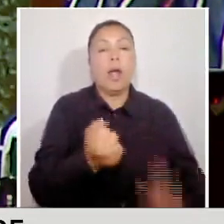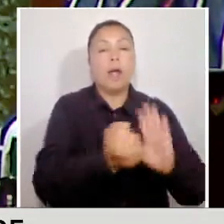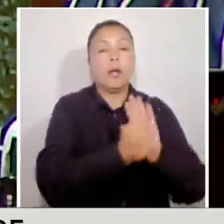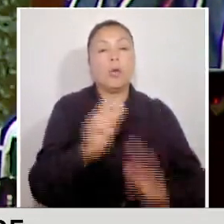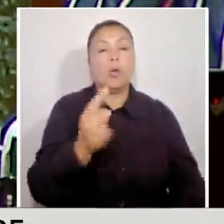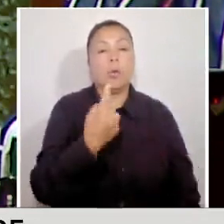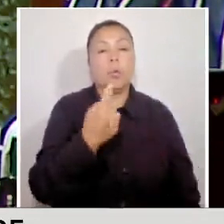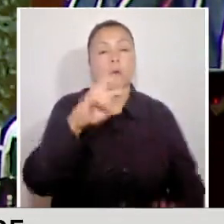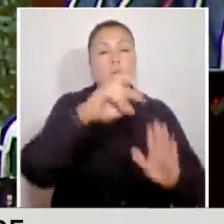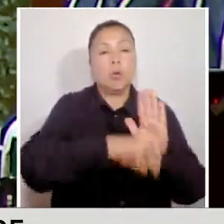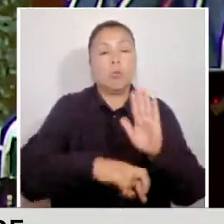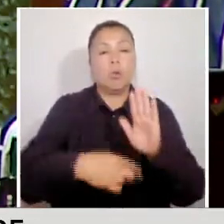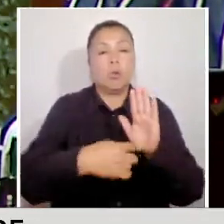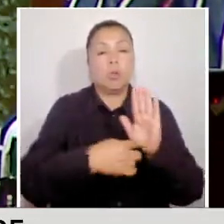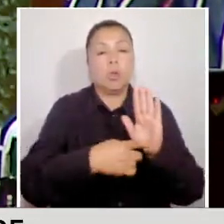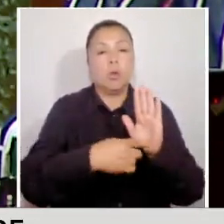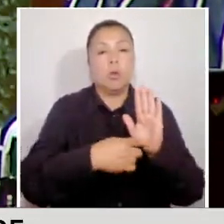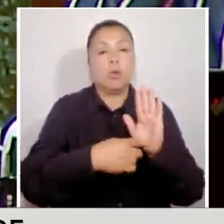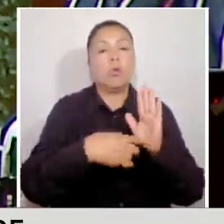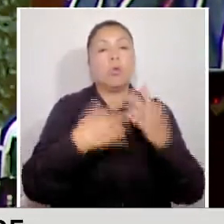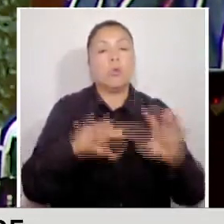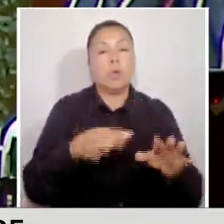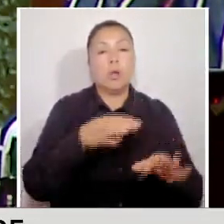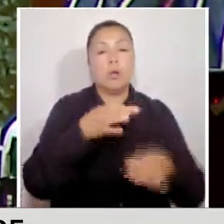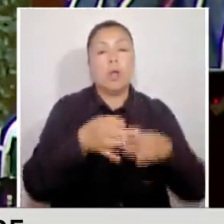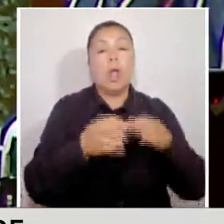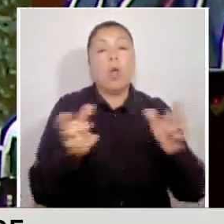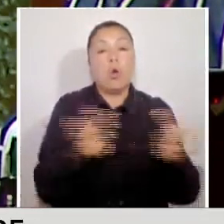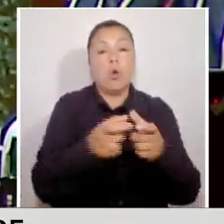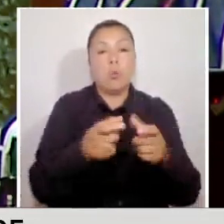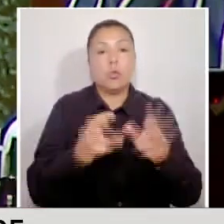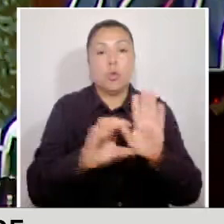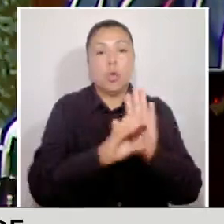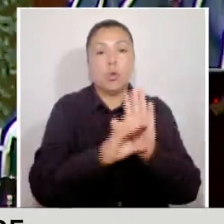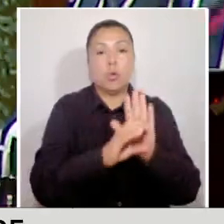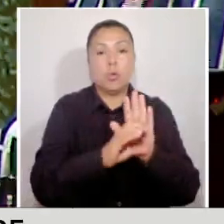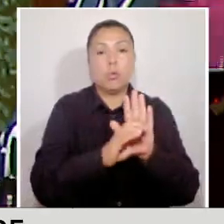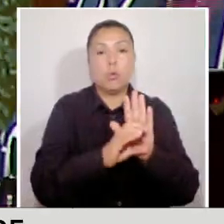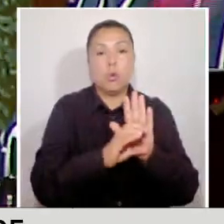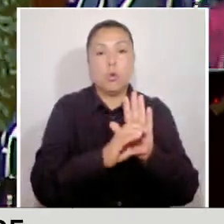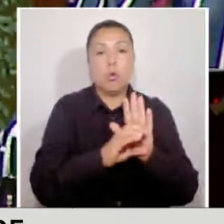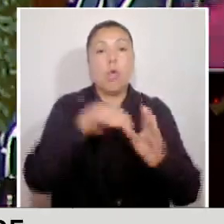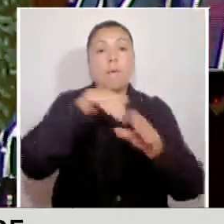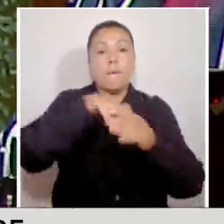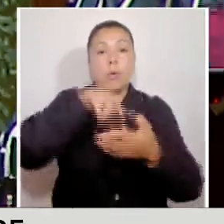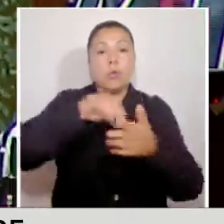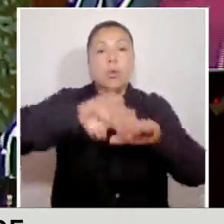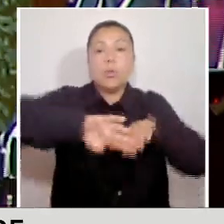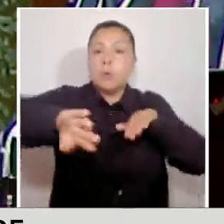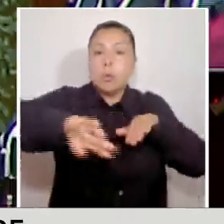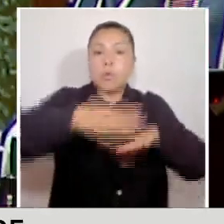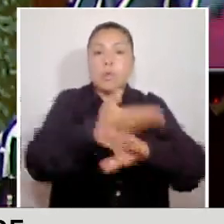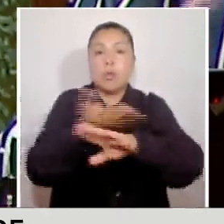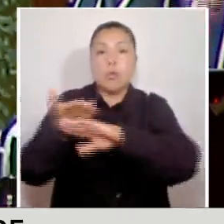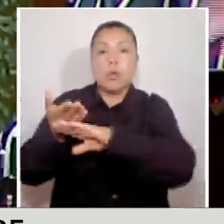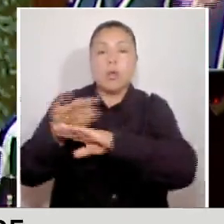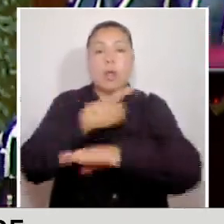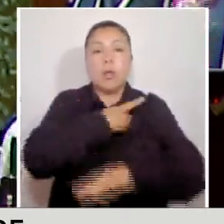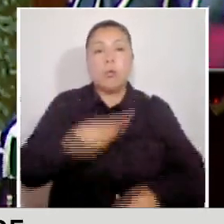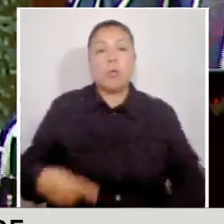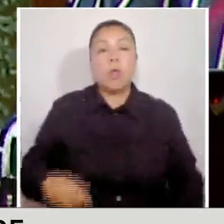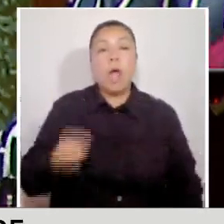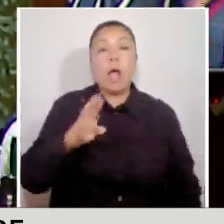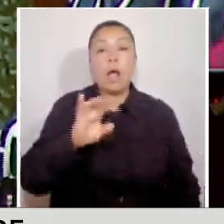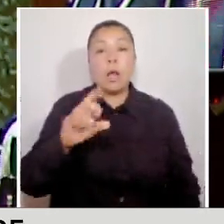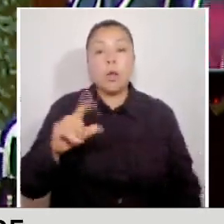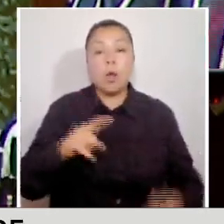proyecto en los términos propuestos por la comisión de Constitución cuya votación separada ha sido solicitada por las diputadas Carol cariola